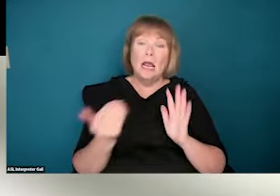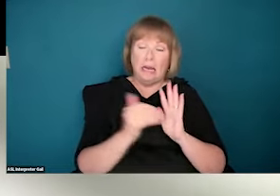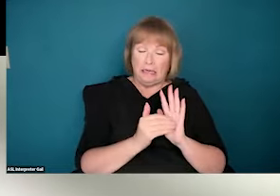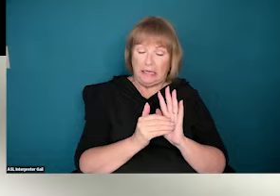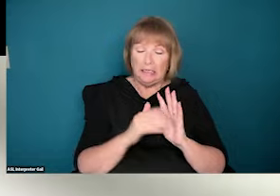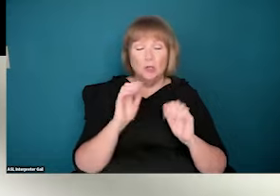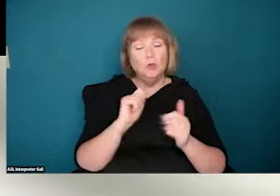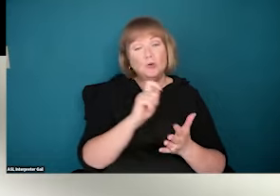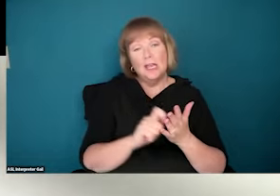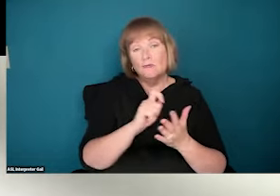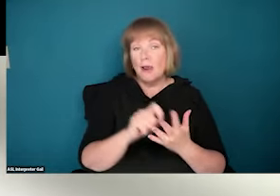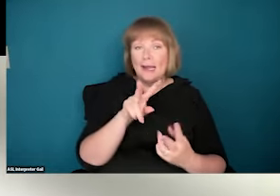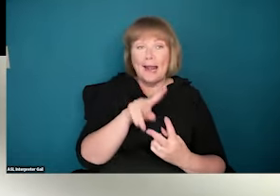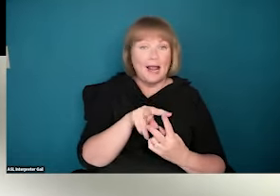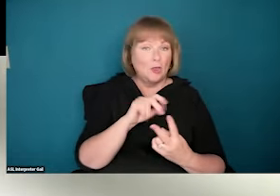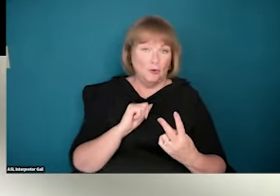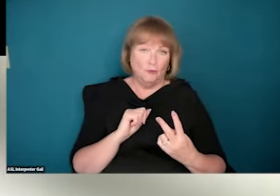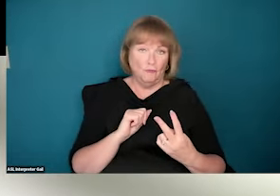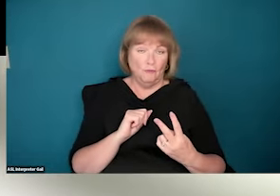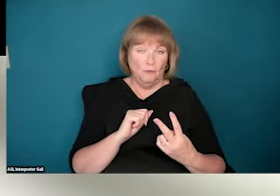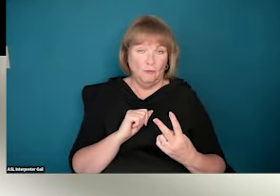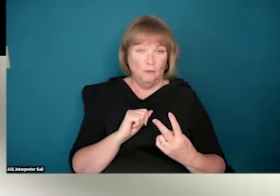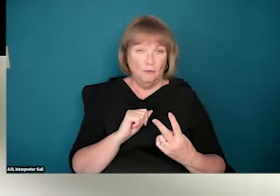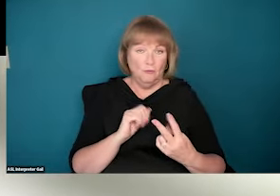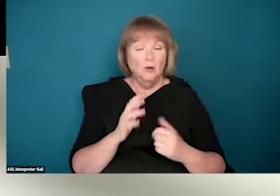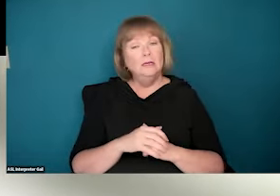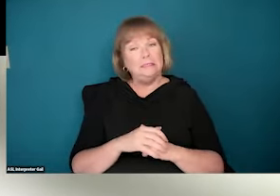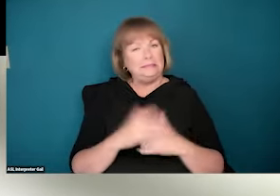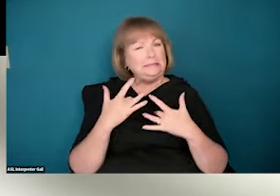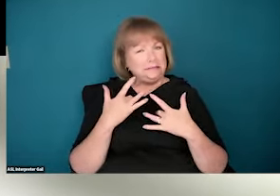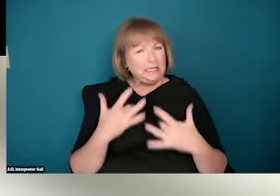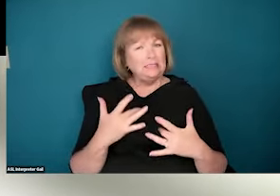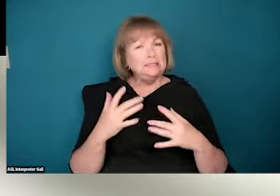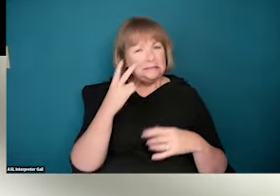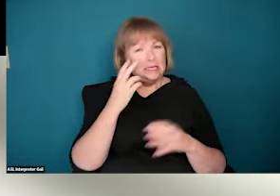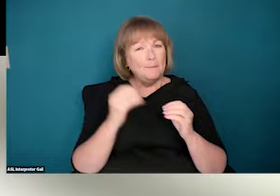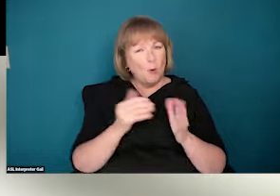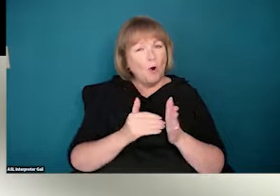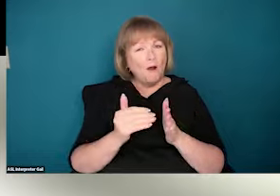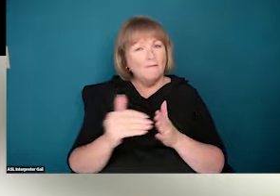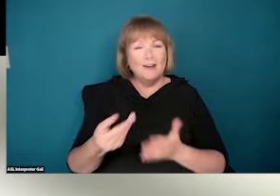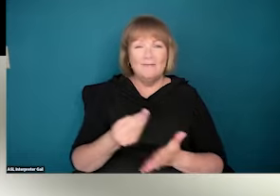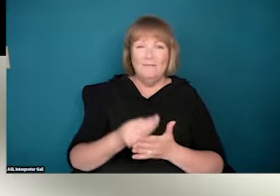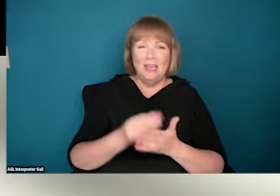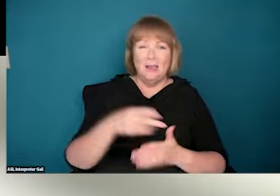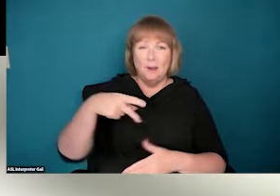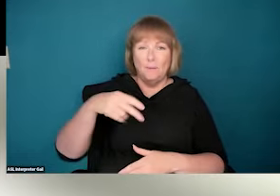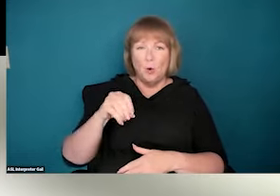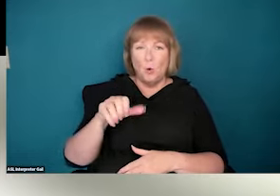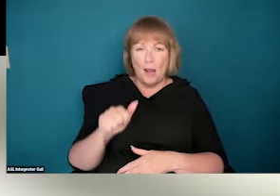de abogados financieros pueden ser escritos de cualquier forma. Eso